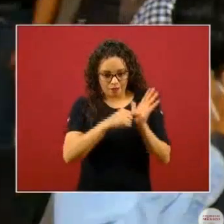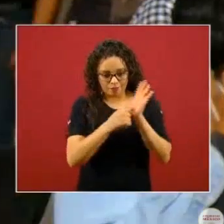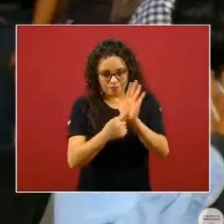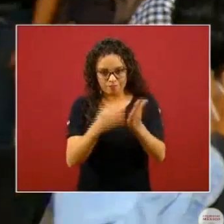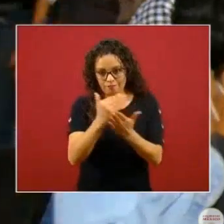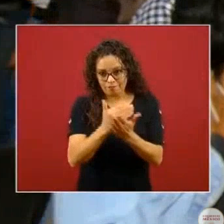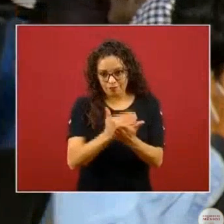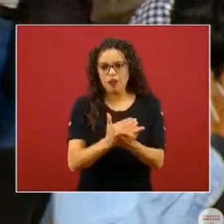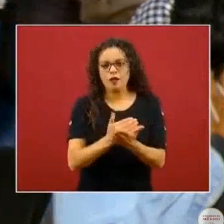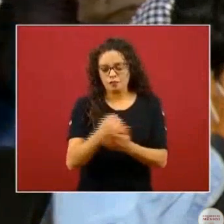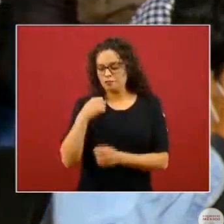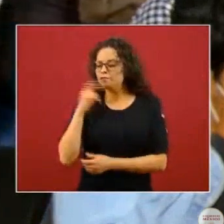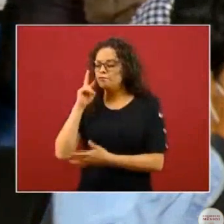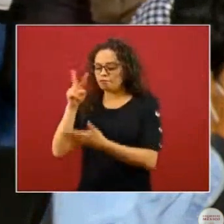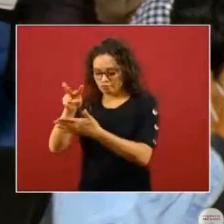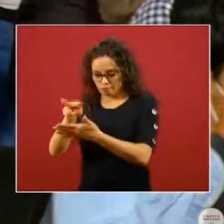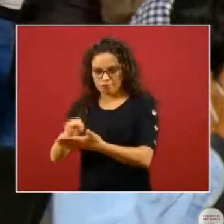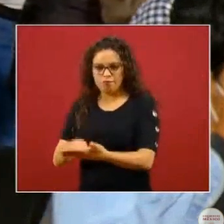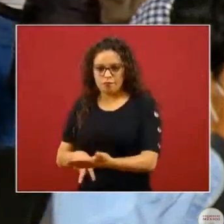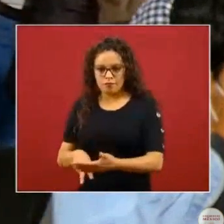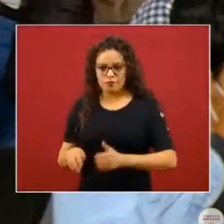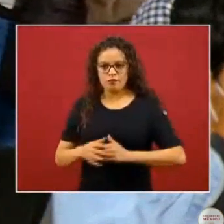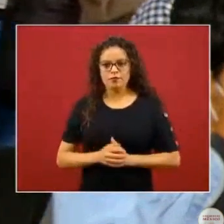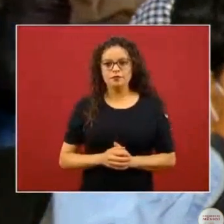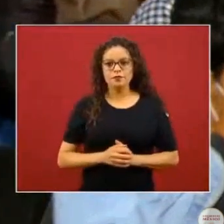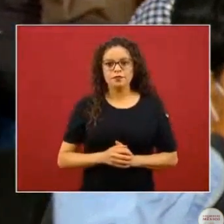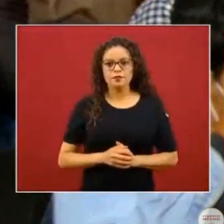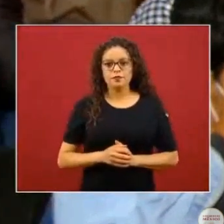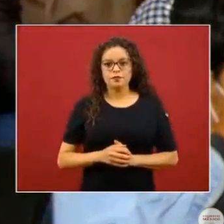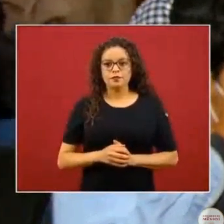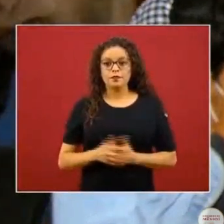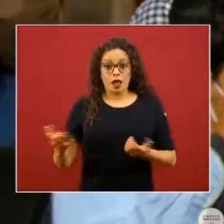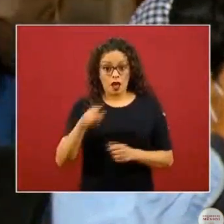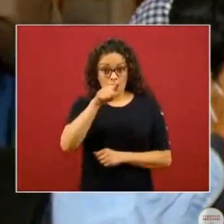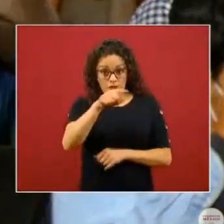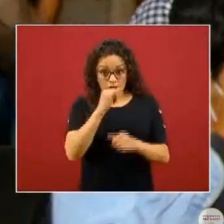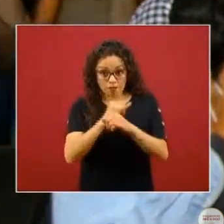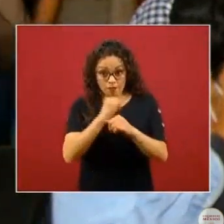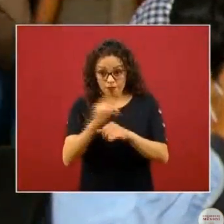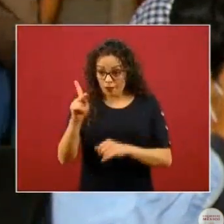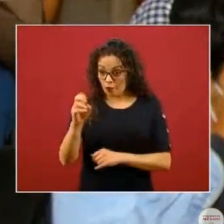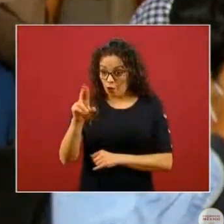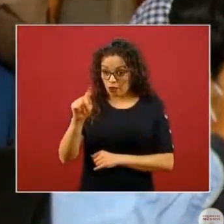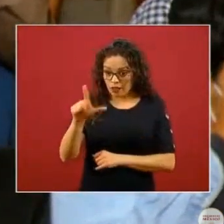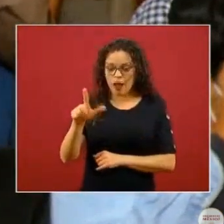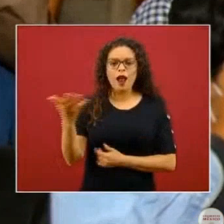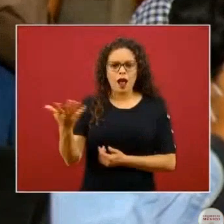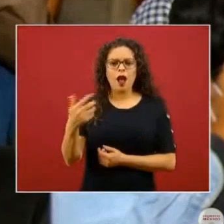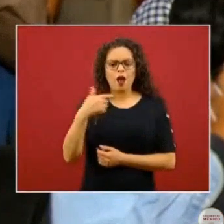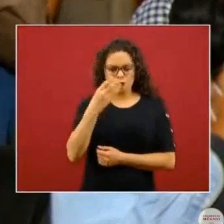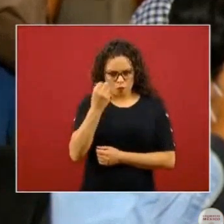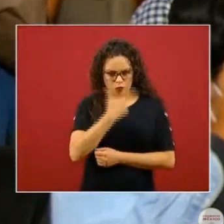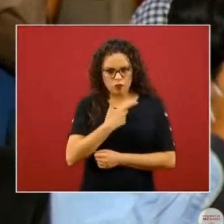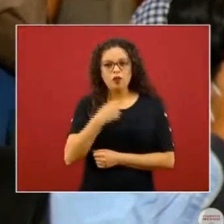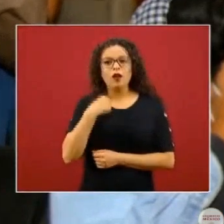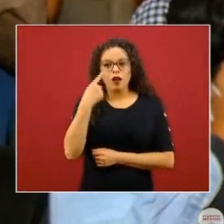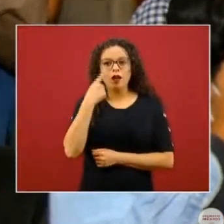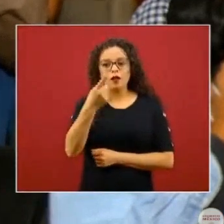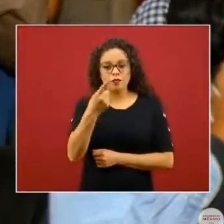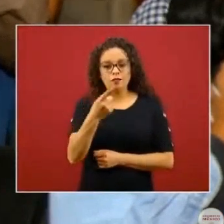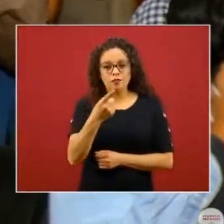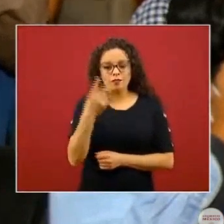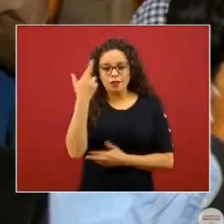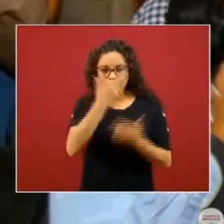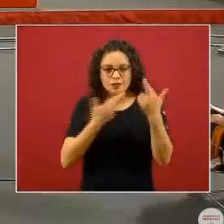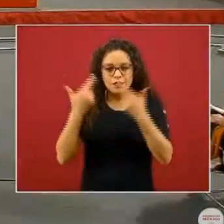En su portal. Lo analizamos con mucho gusto. Ahí lo analizamos con mucho